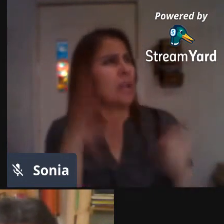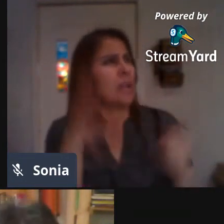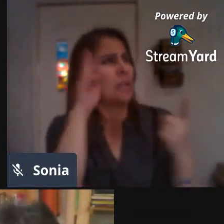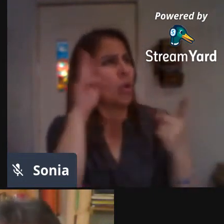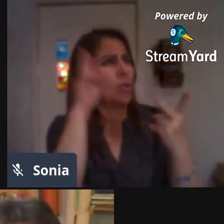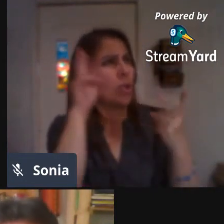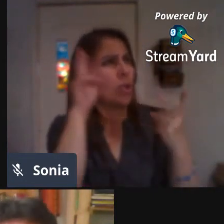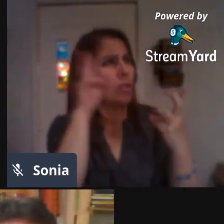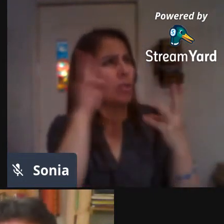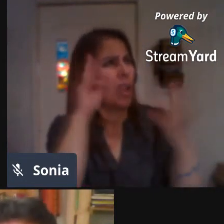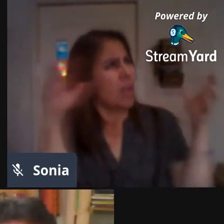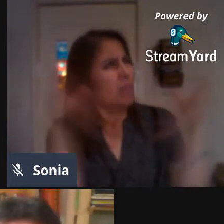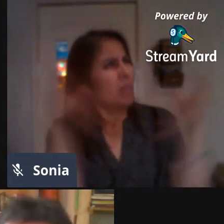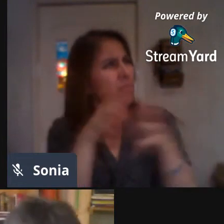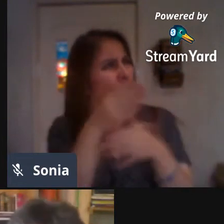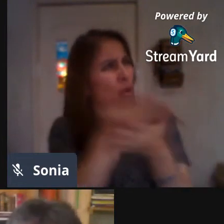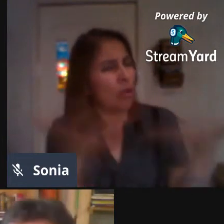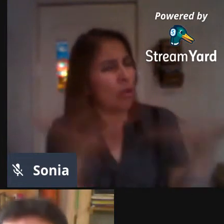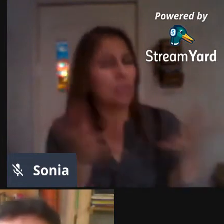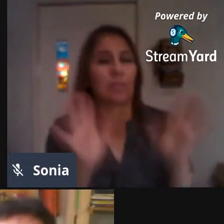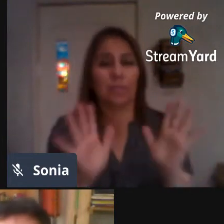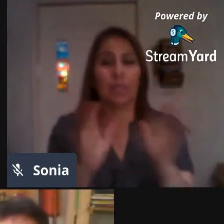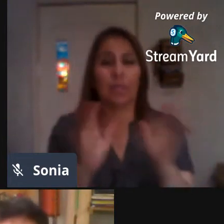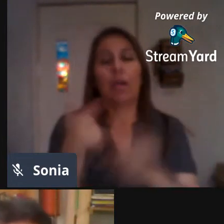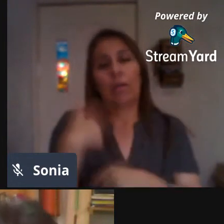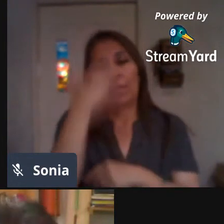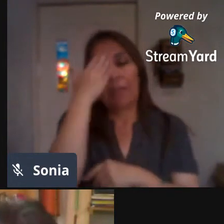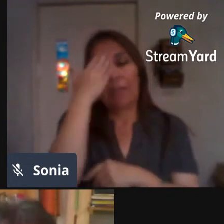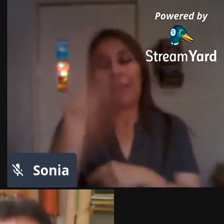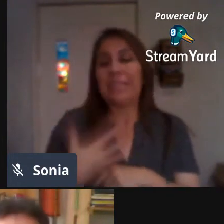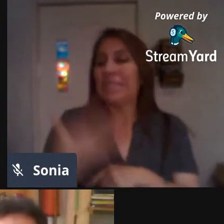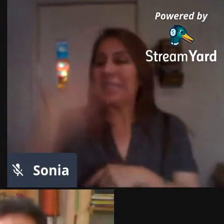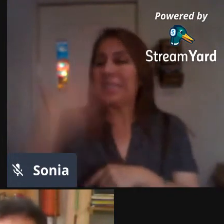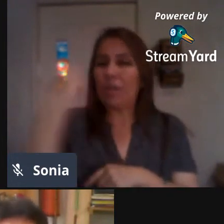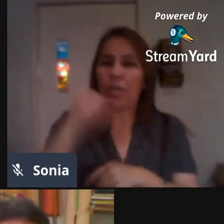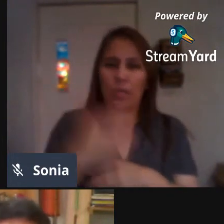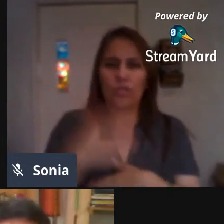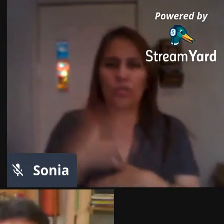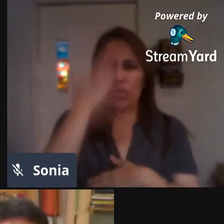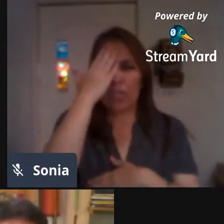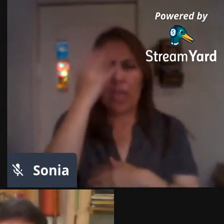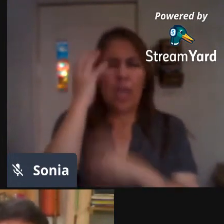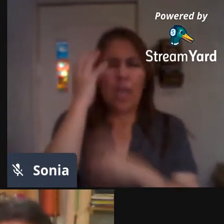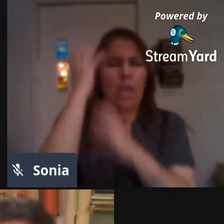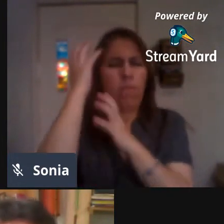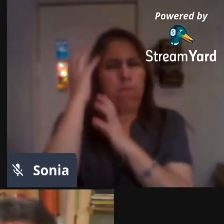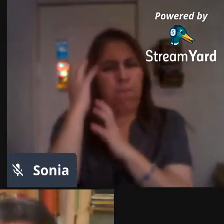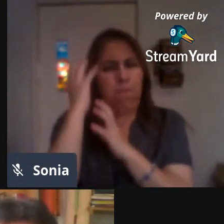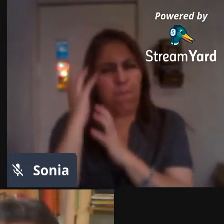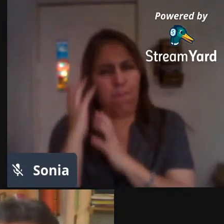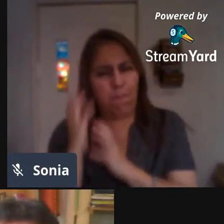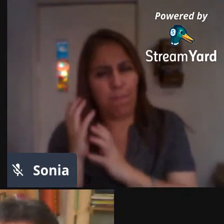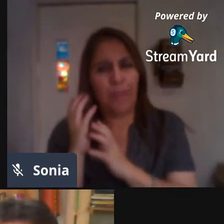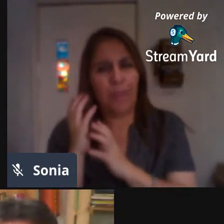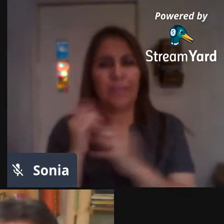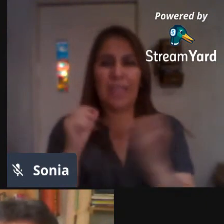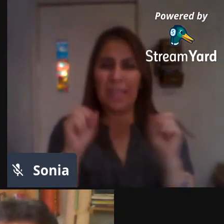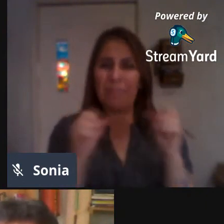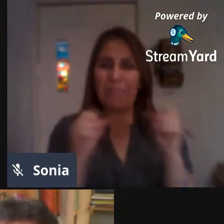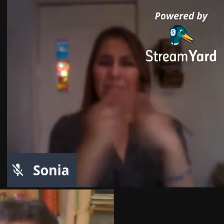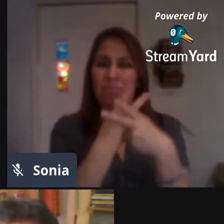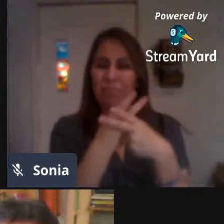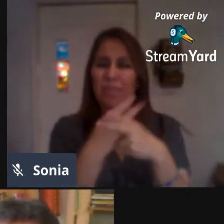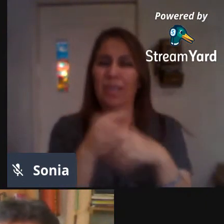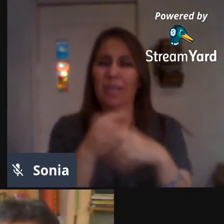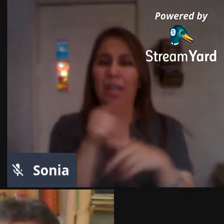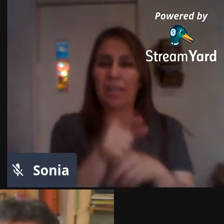aparte de la historia del peso que yo siento que aún sigo llevando el conflicto había una